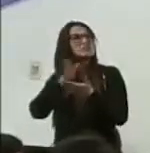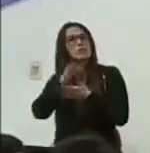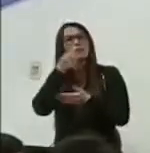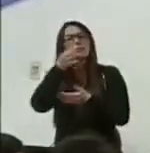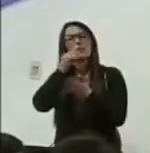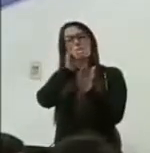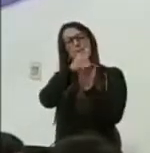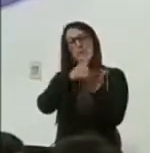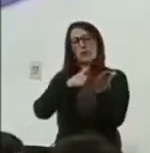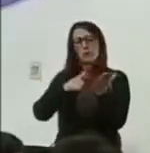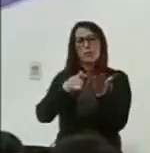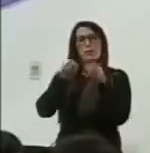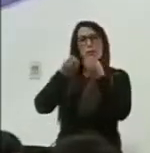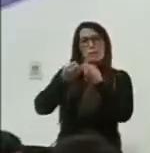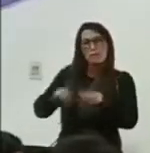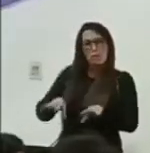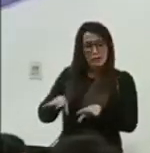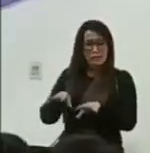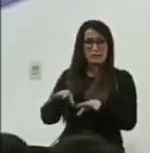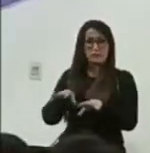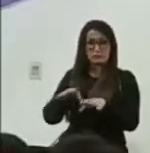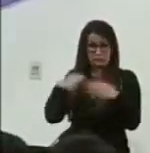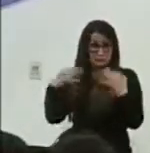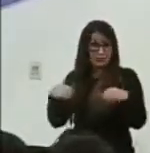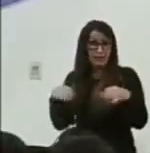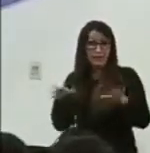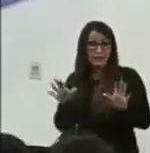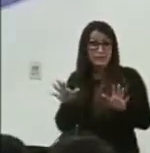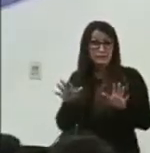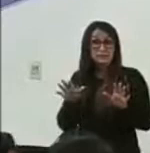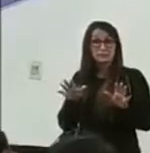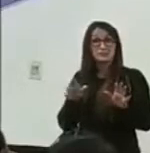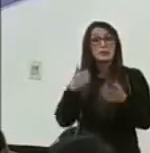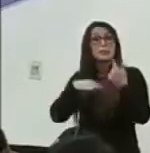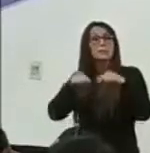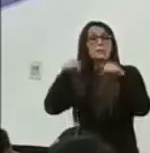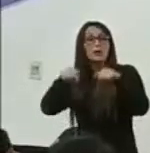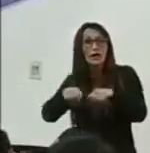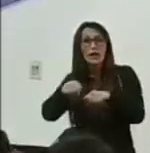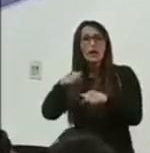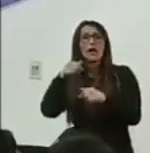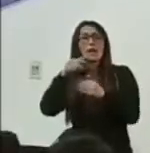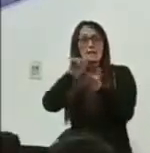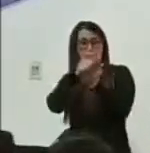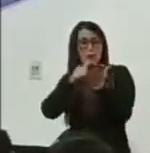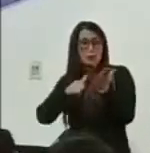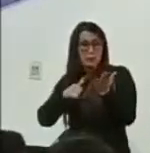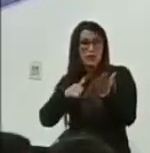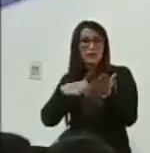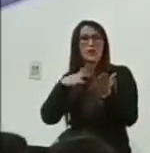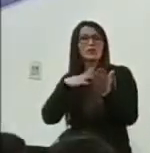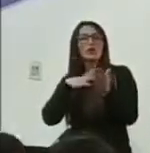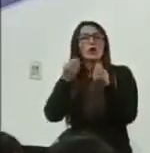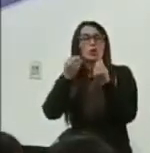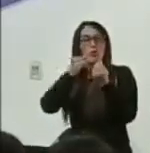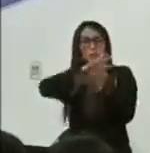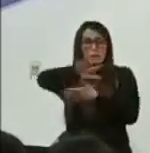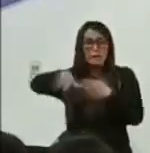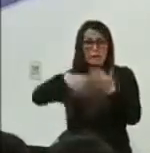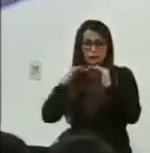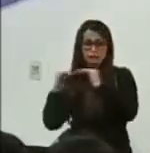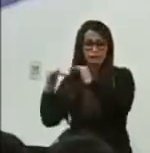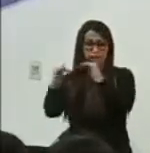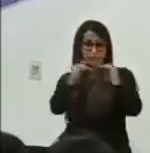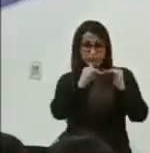los promedios pierden los petizos? Es verdad. Pero acá el promedio tiene una homogeneidad